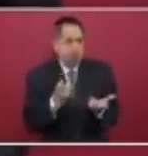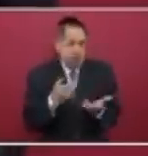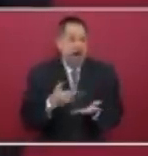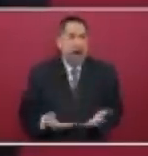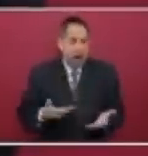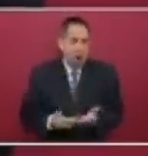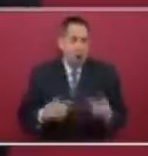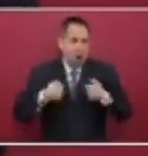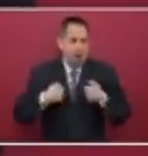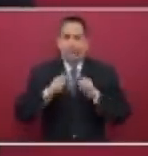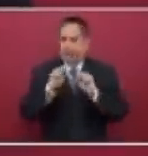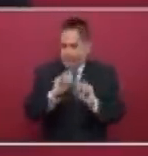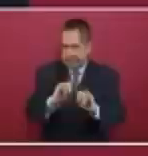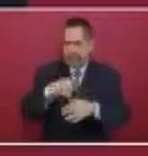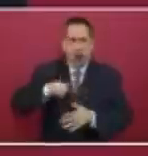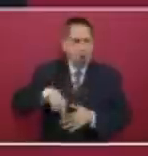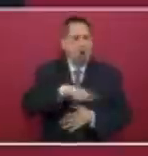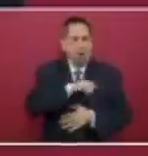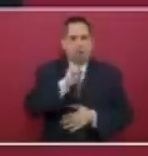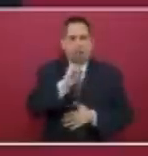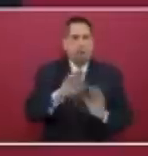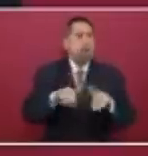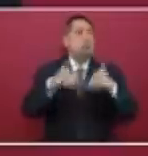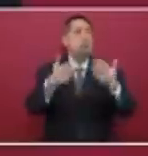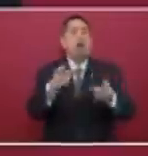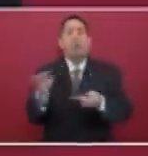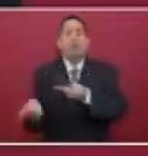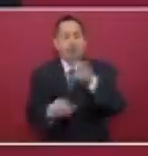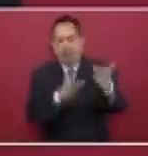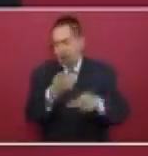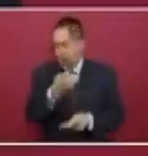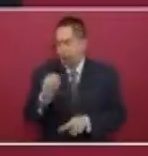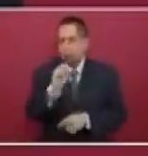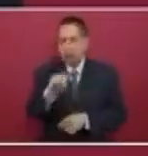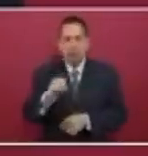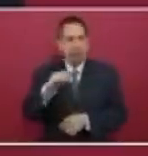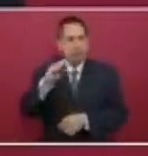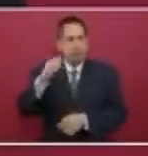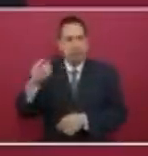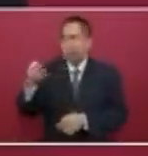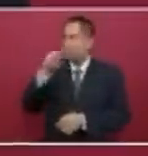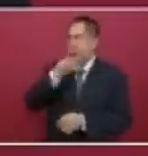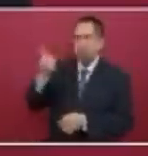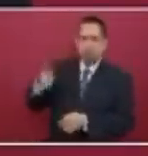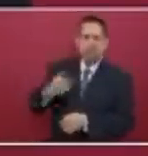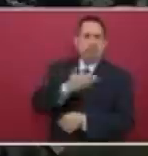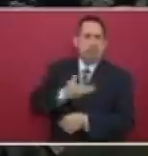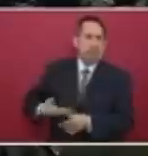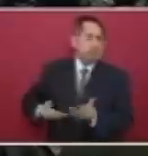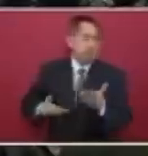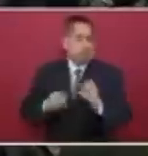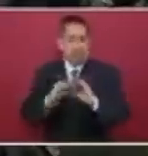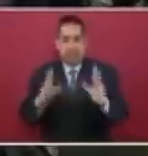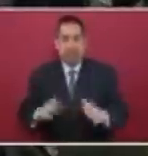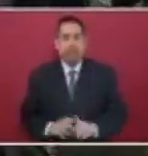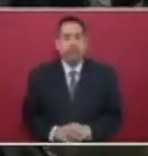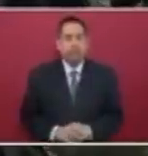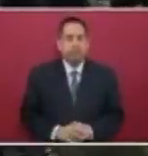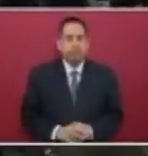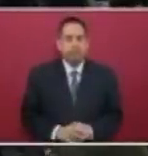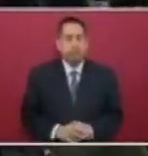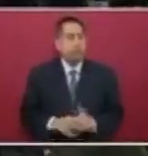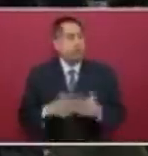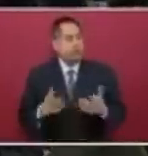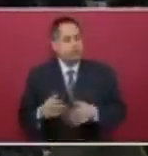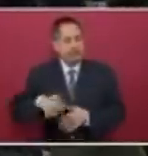sí estamos en un proceso de absoluta con consulta por instrucción señor presidente cuál es la justificación el